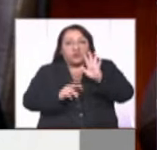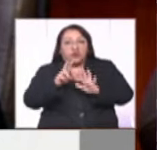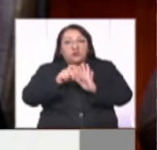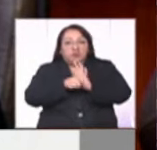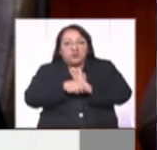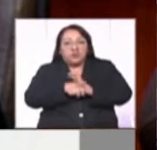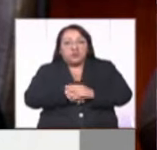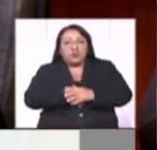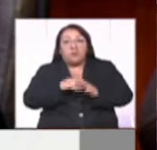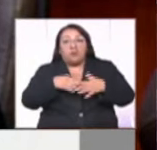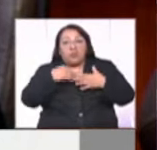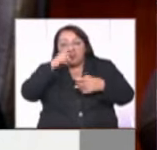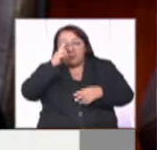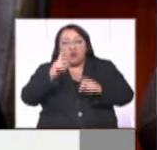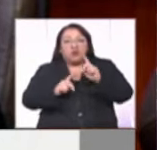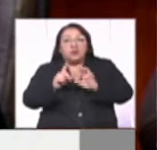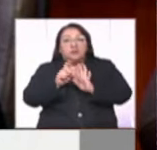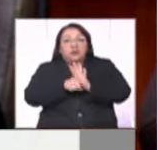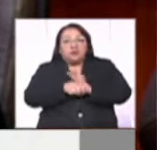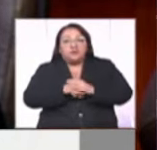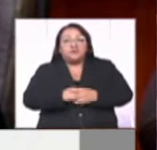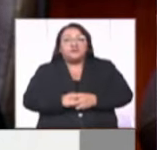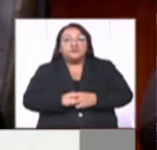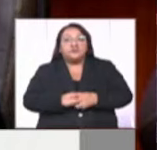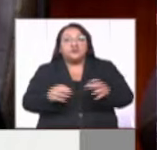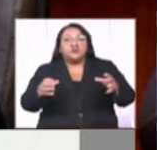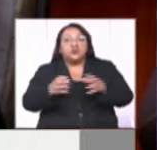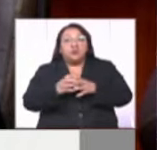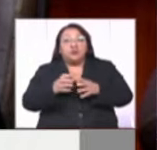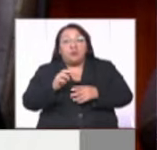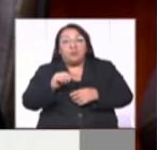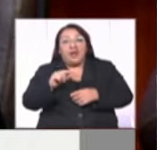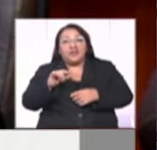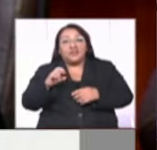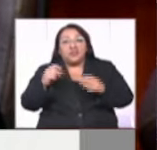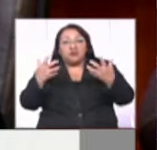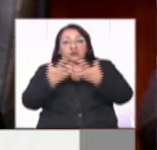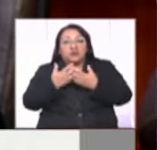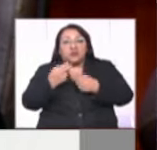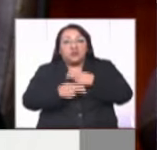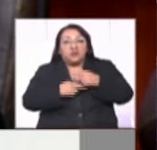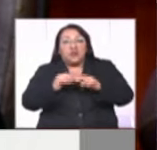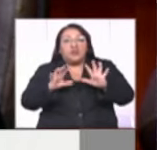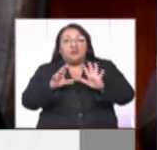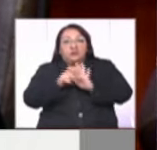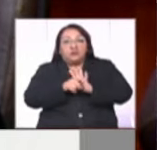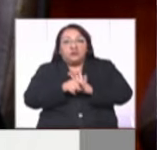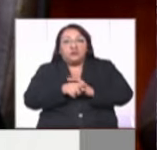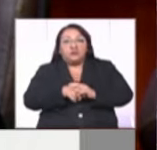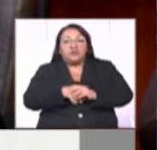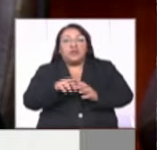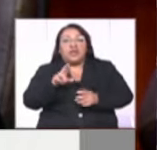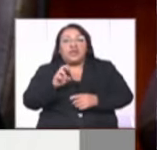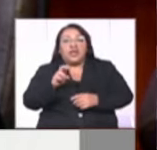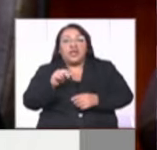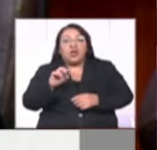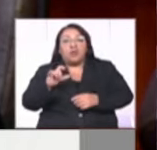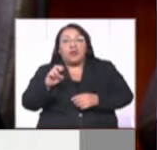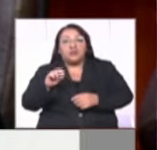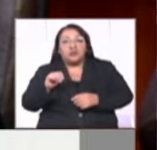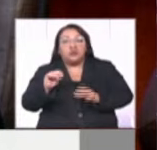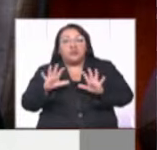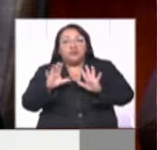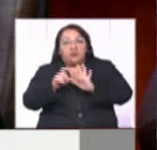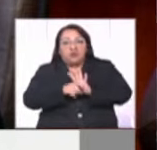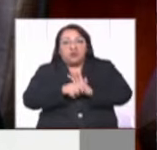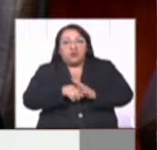minutos. Podemos Perú, 11 minutos. Bloque Magisterial de Concertación Nacional, 10 minutos. Renovación Popular, 10